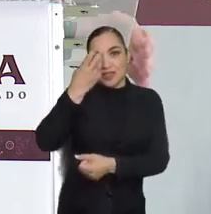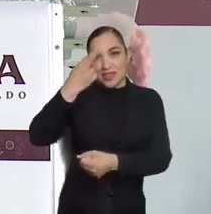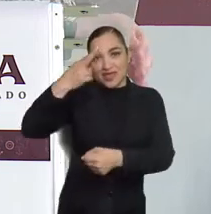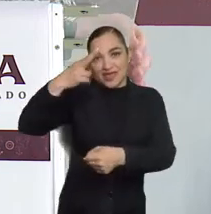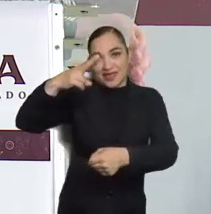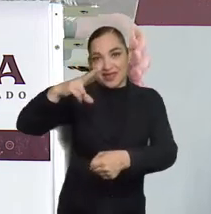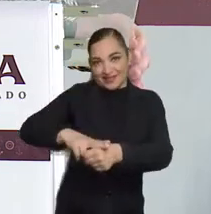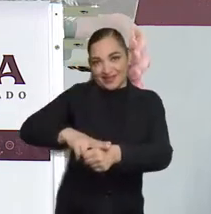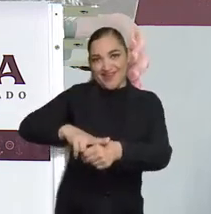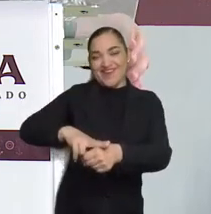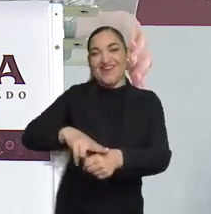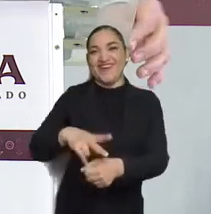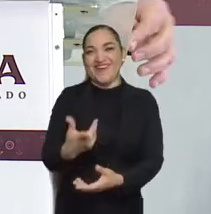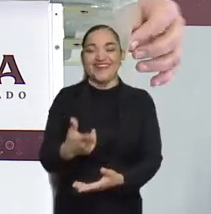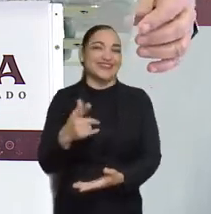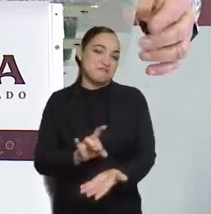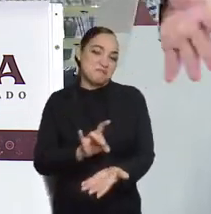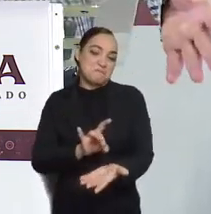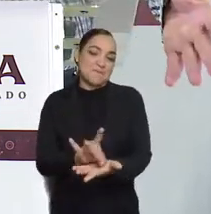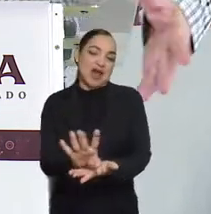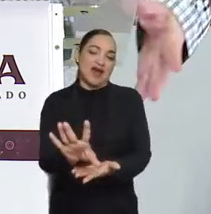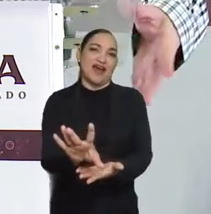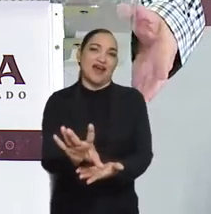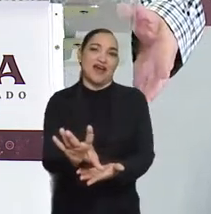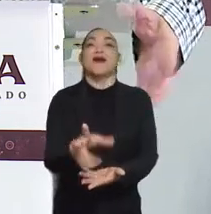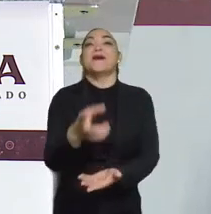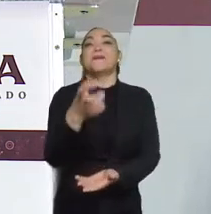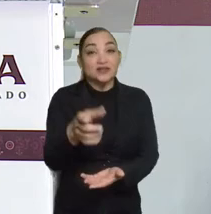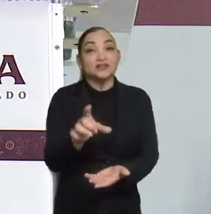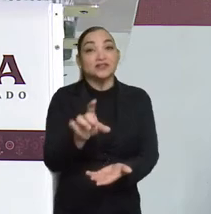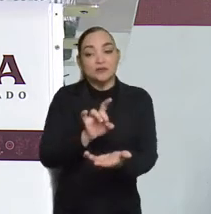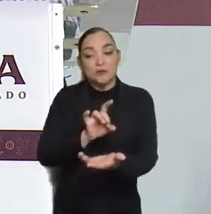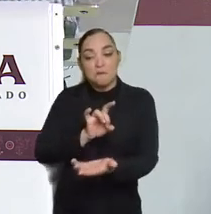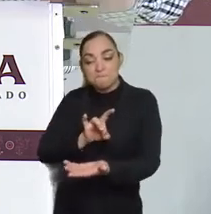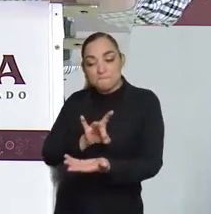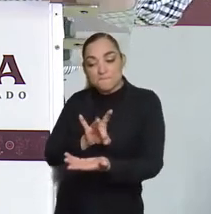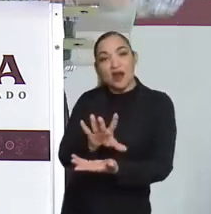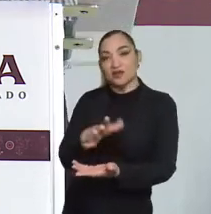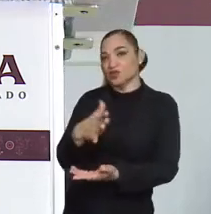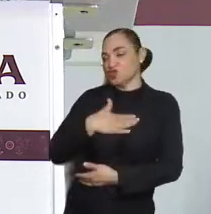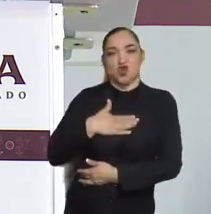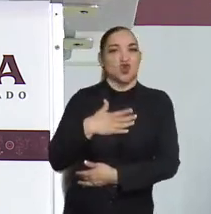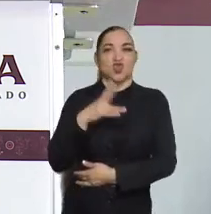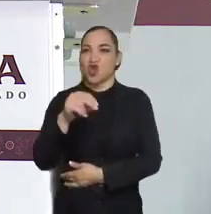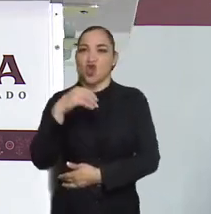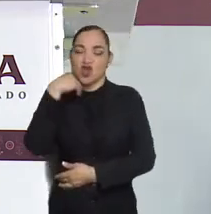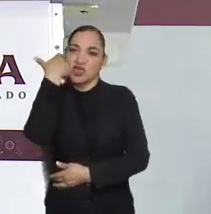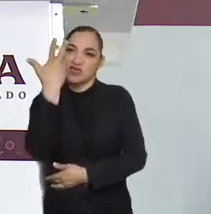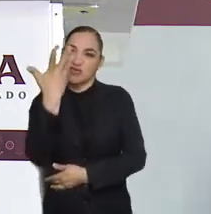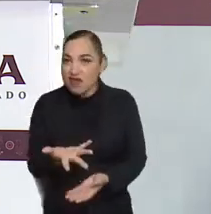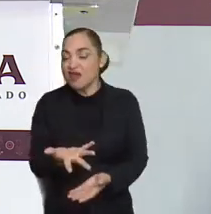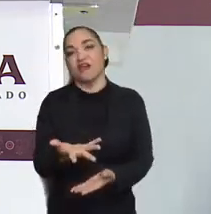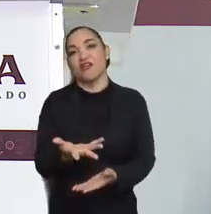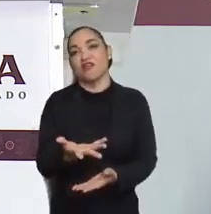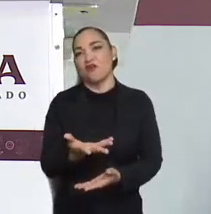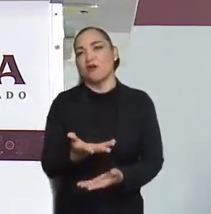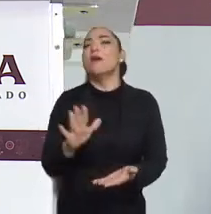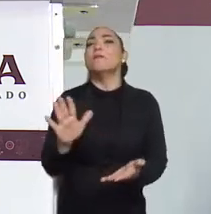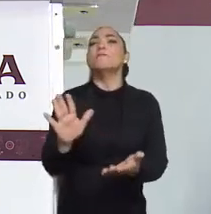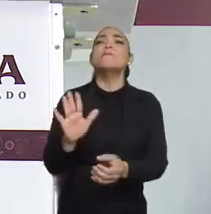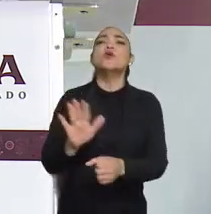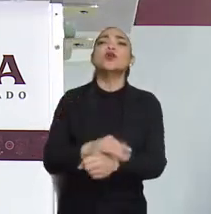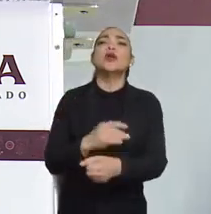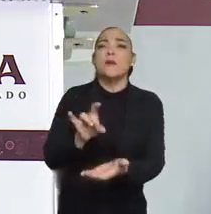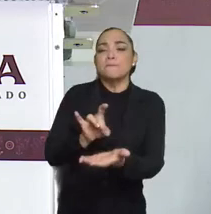24 horas. Precisamente por eso, porque yo no quiero eso. ¿Por qué despedí a